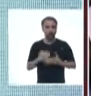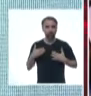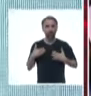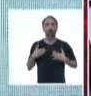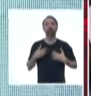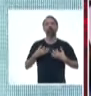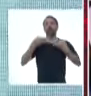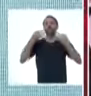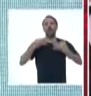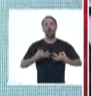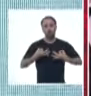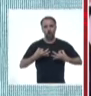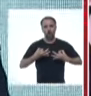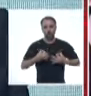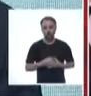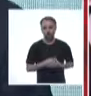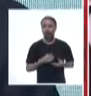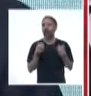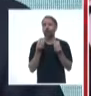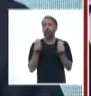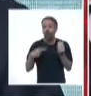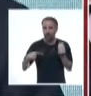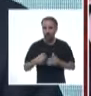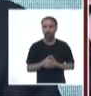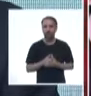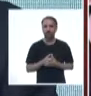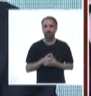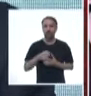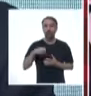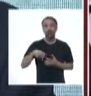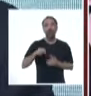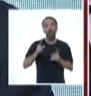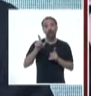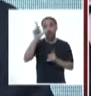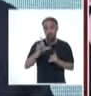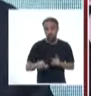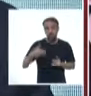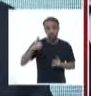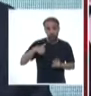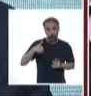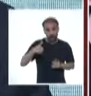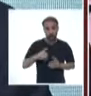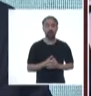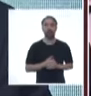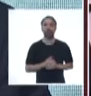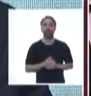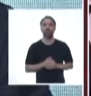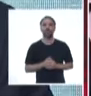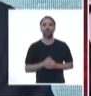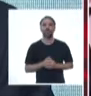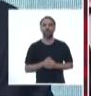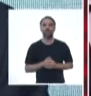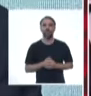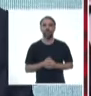todos los argentinos aspiramos a eso a vivir en orden en paz este con seguridad con tranquilidad con